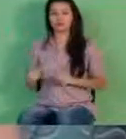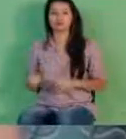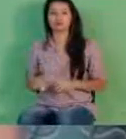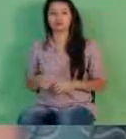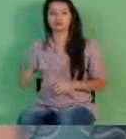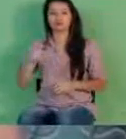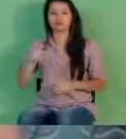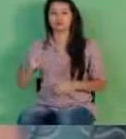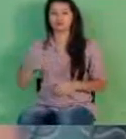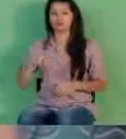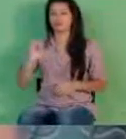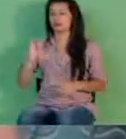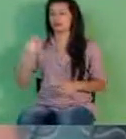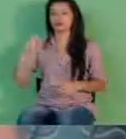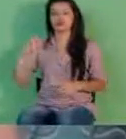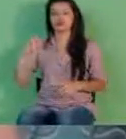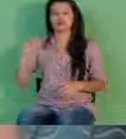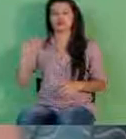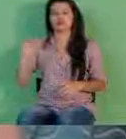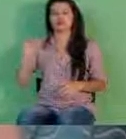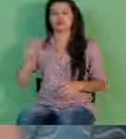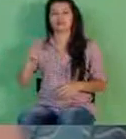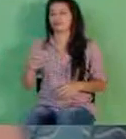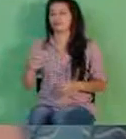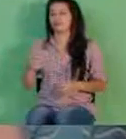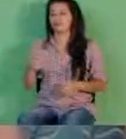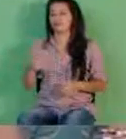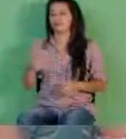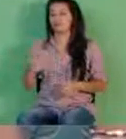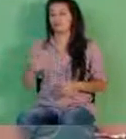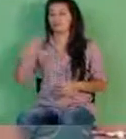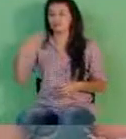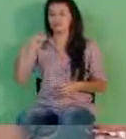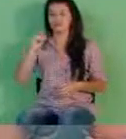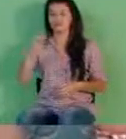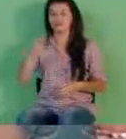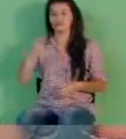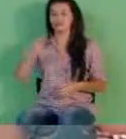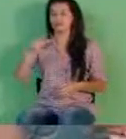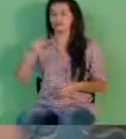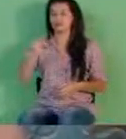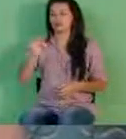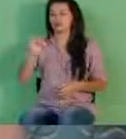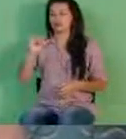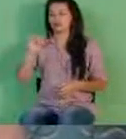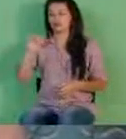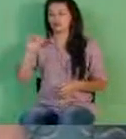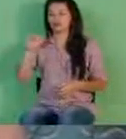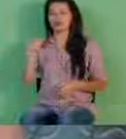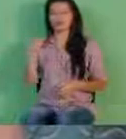hospitalizados recordar Pues que se había remodelado en el comienzo de año urgencia